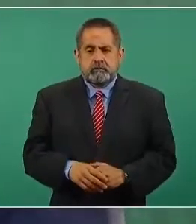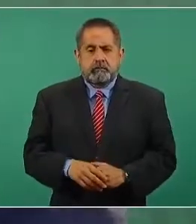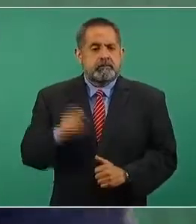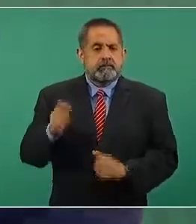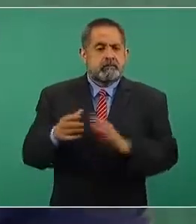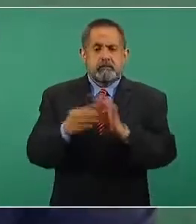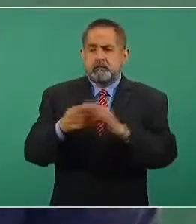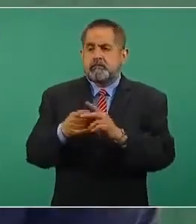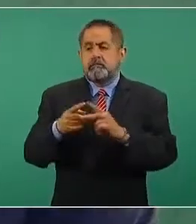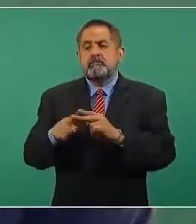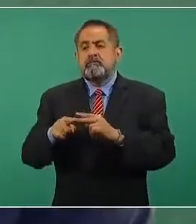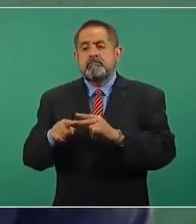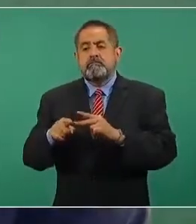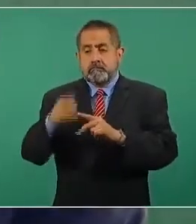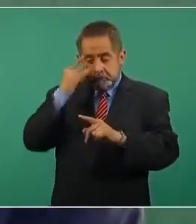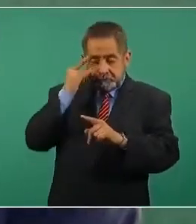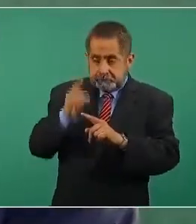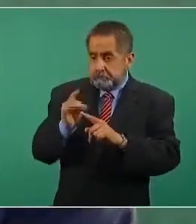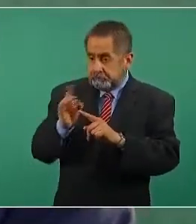vamos a ir incorporando